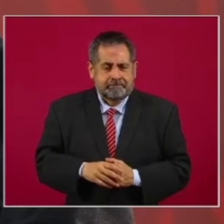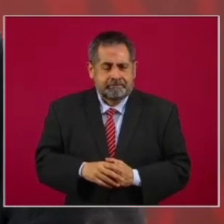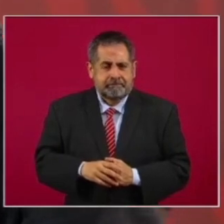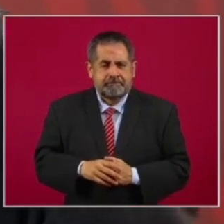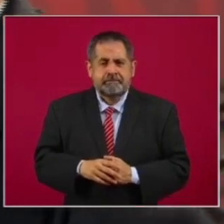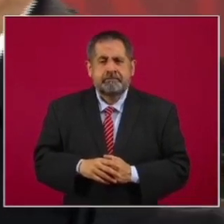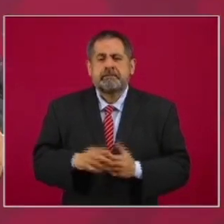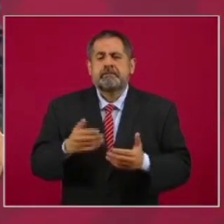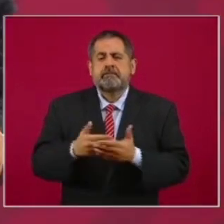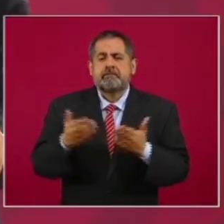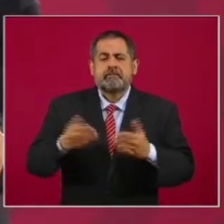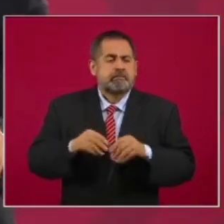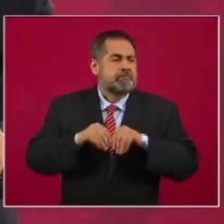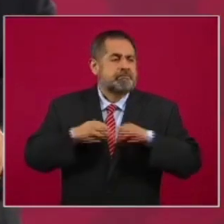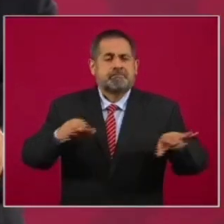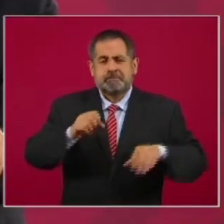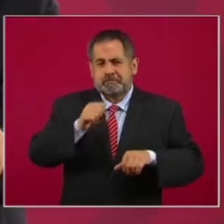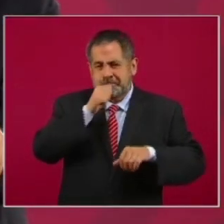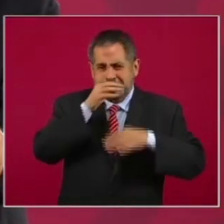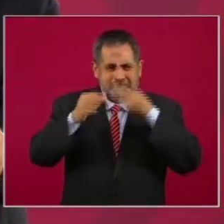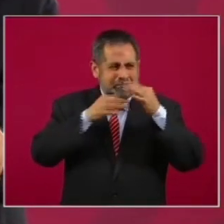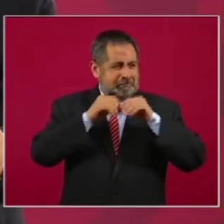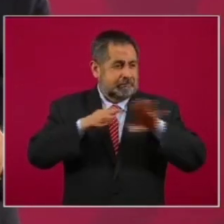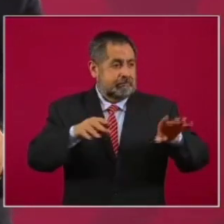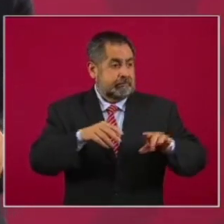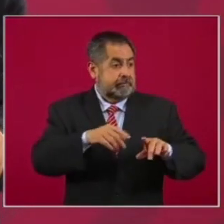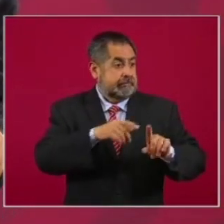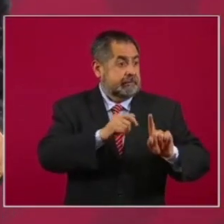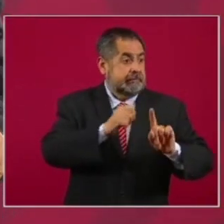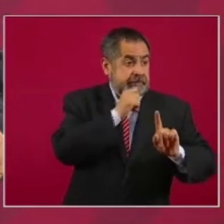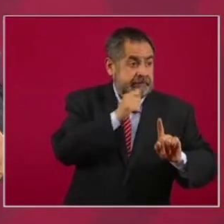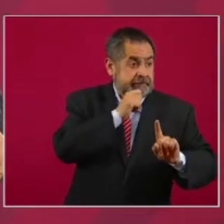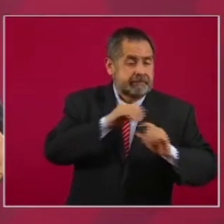Ahora ya las cosas se saben antes de que sucedan.